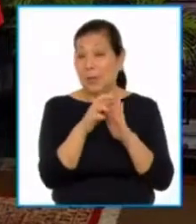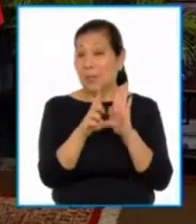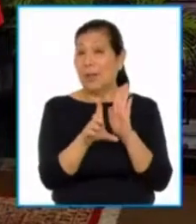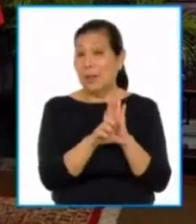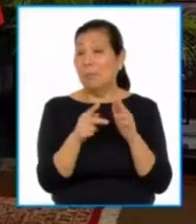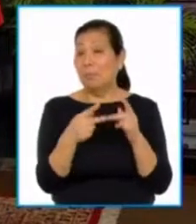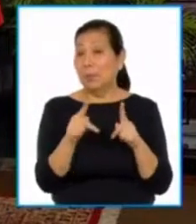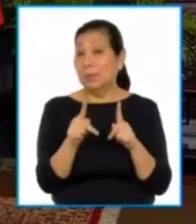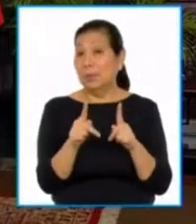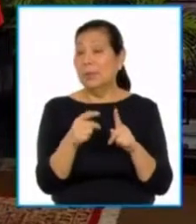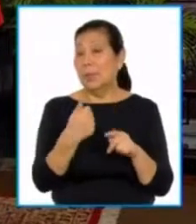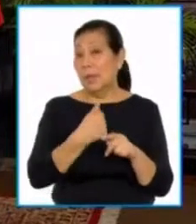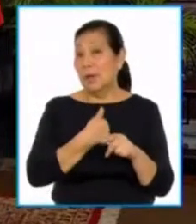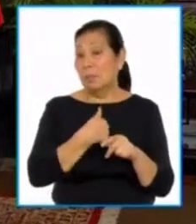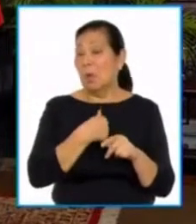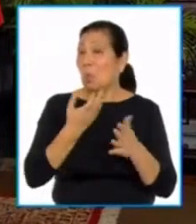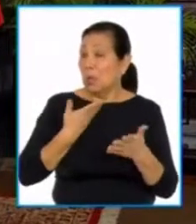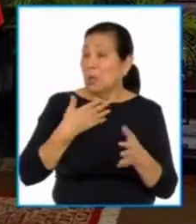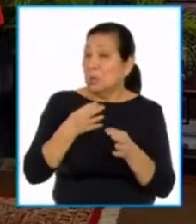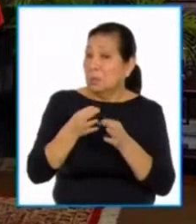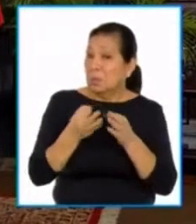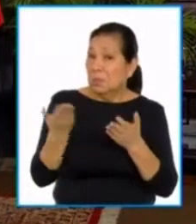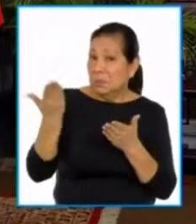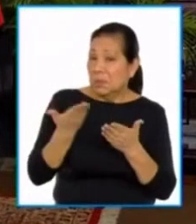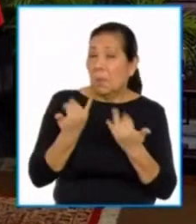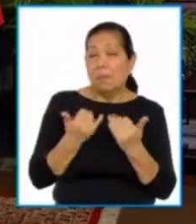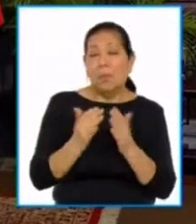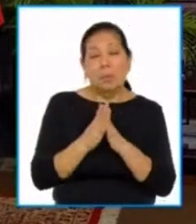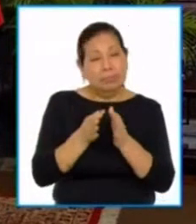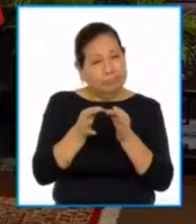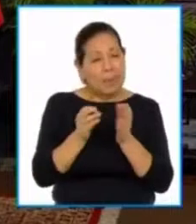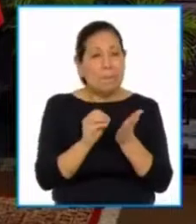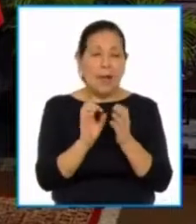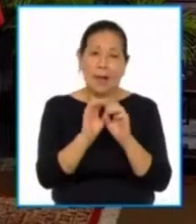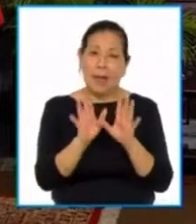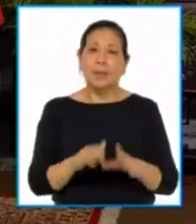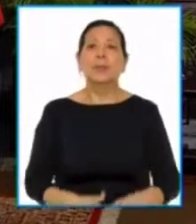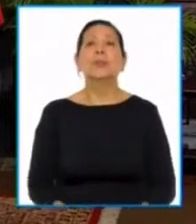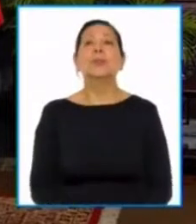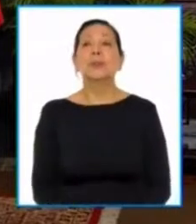ley que permite el retiro de las mismas? Y también podría dar mayores alcances al respecto, por favor.